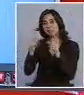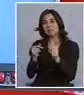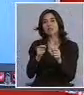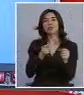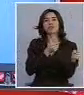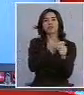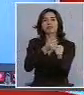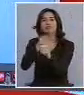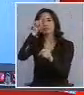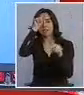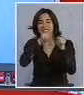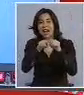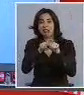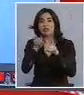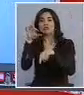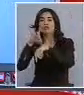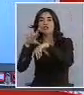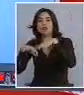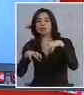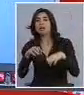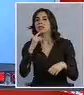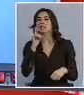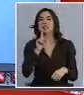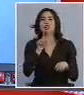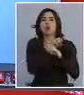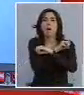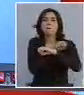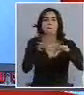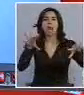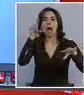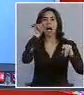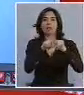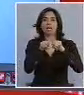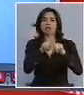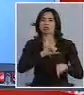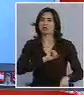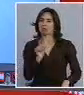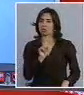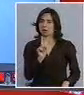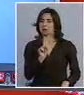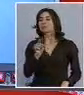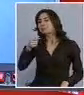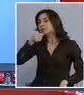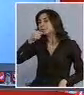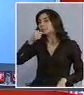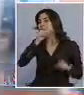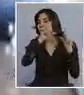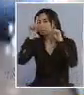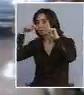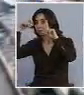y veterinarios descartan que exista una plaga de roedores en la capital. Roberto Sá con la nota.